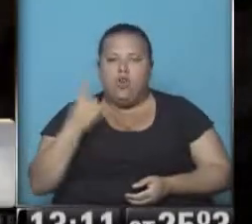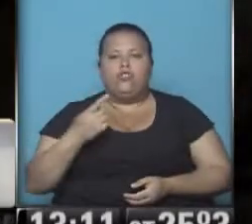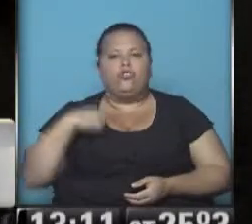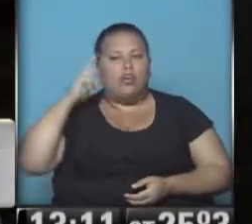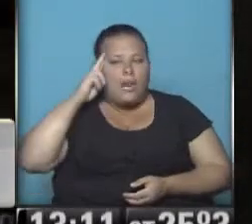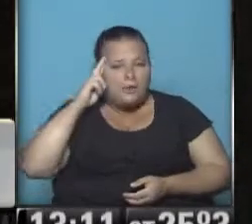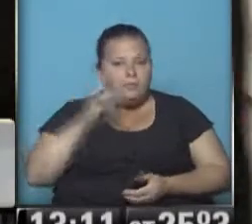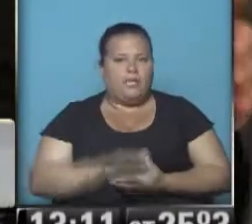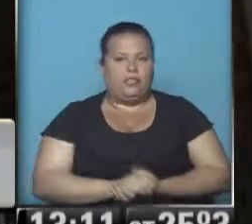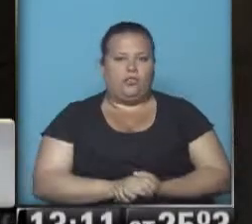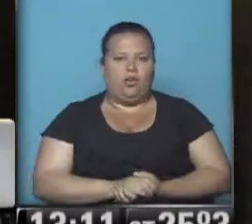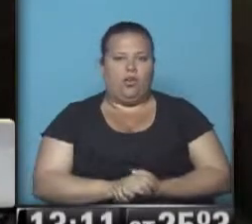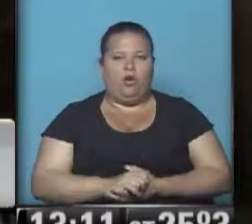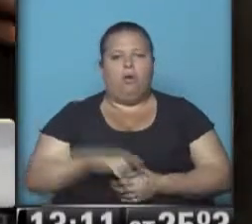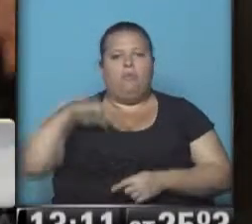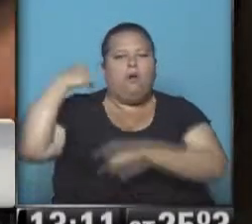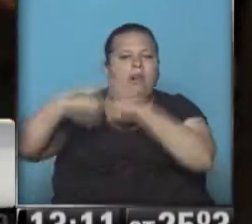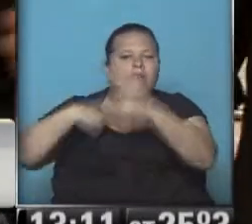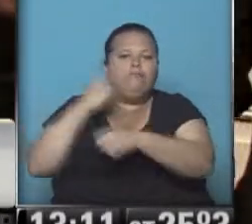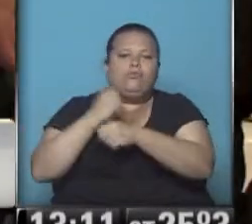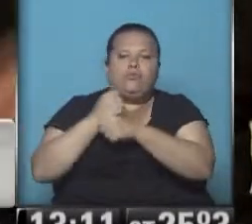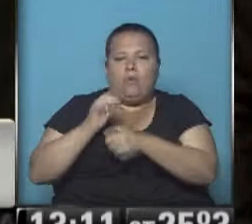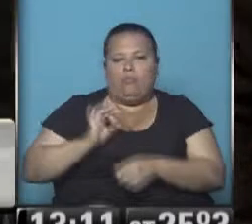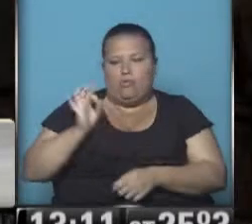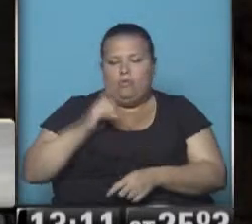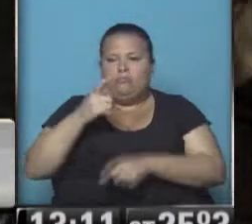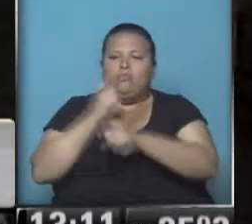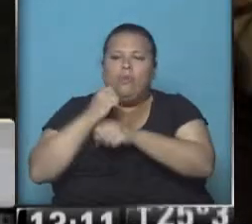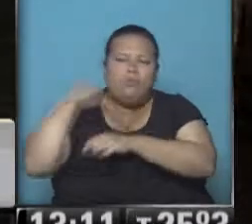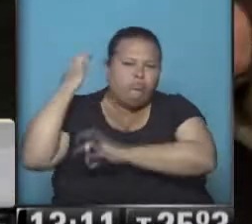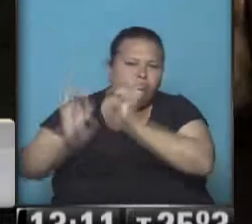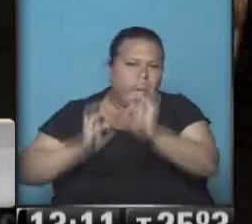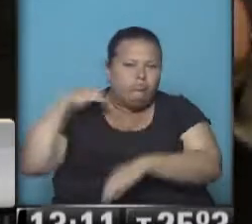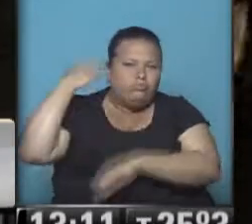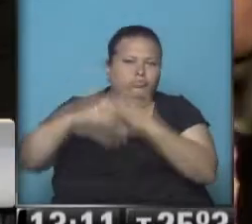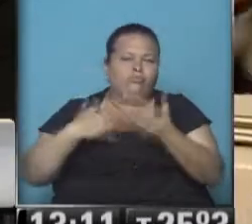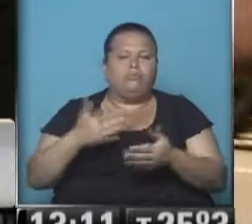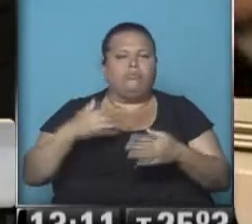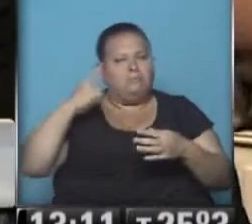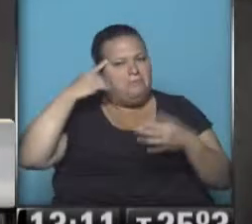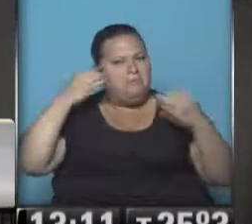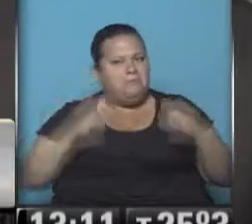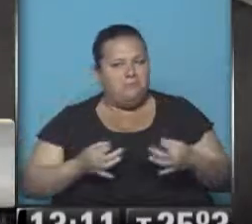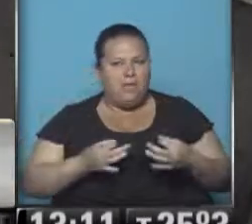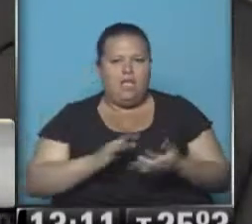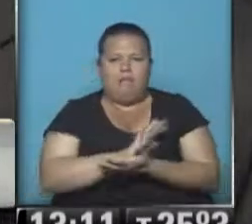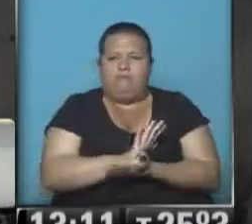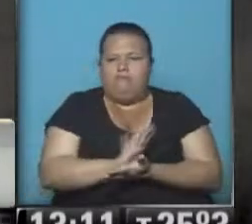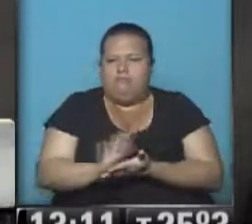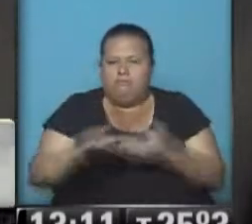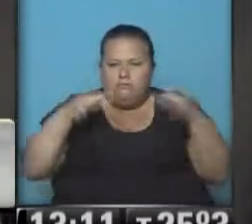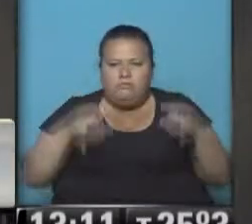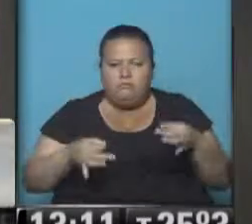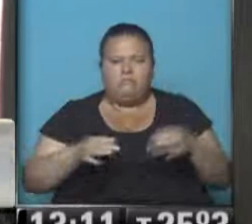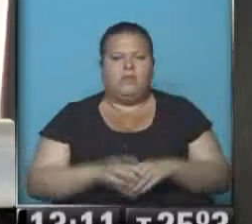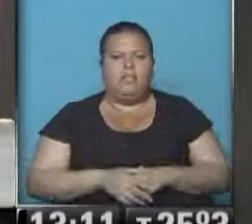respeto por las trayectorias, una trayectoria de coherencia implacable,